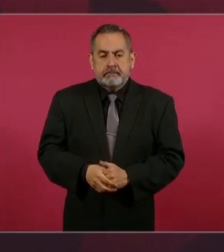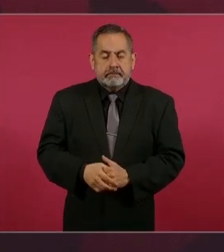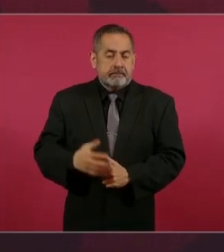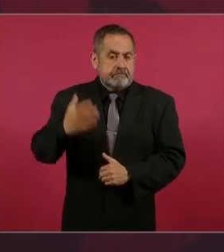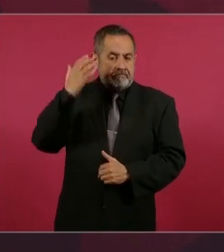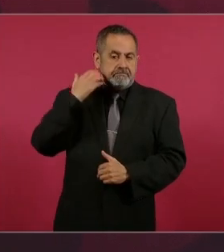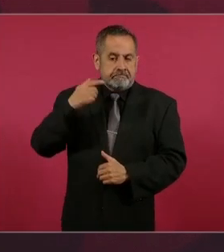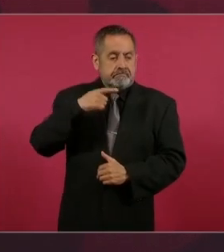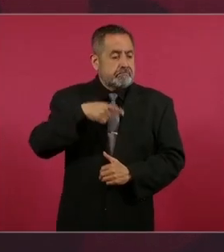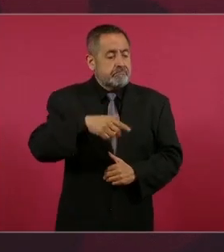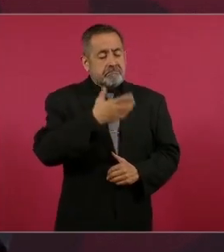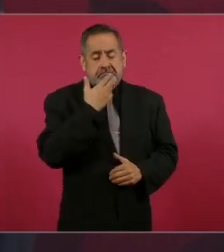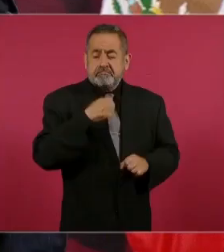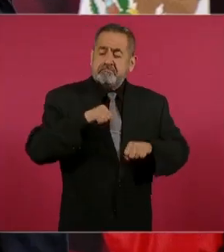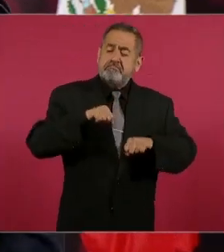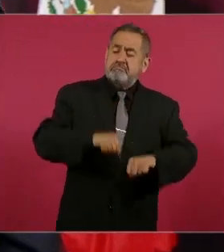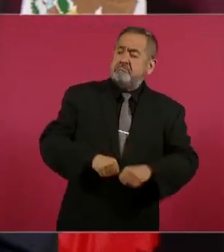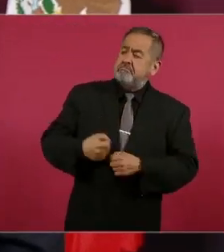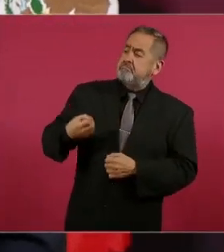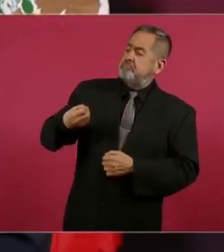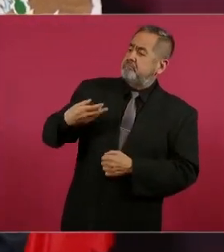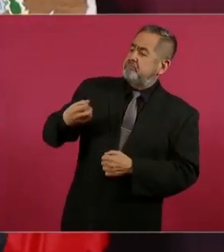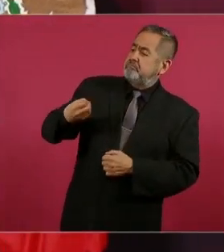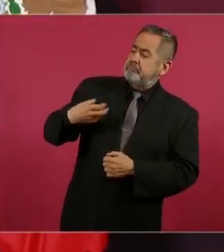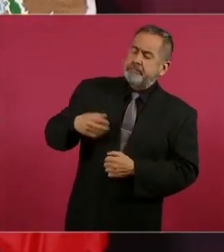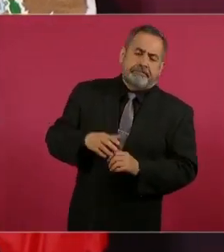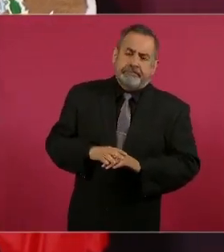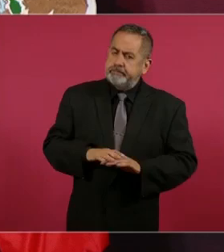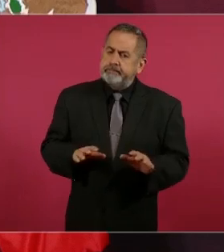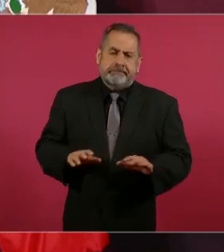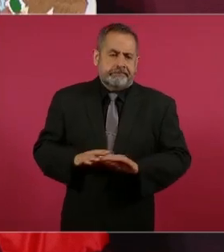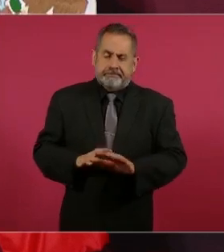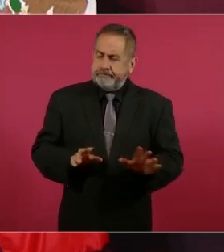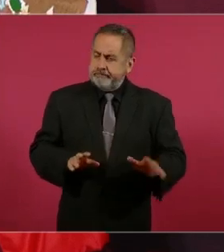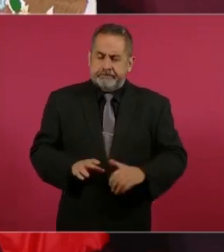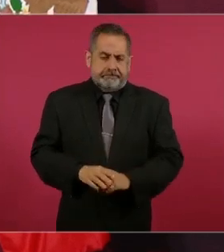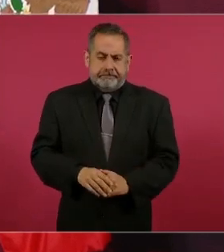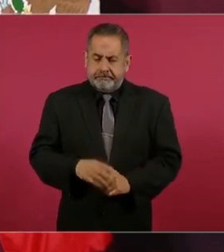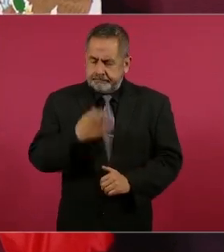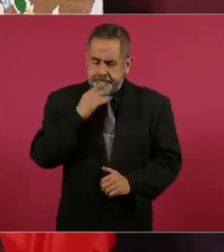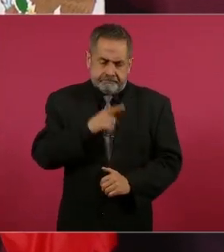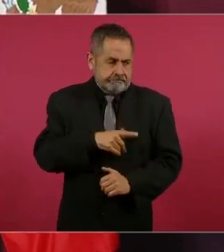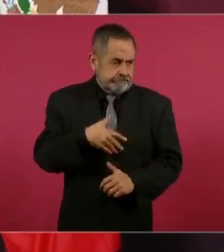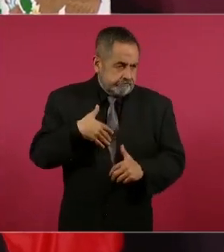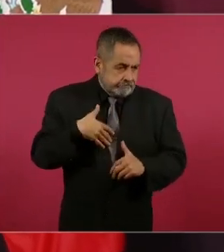tenían privilegios, ya no los tienen,